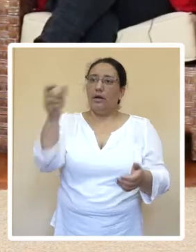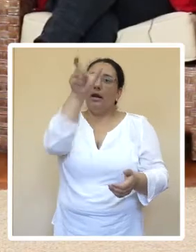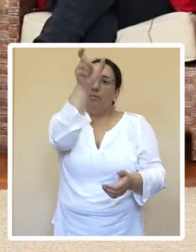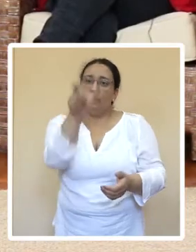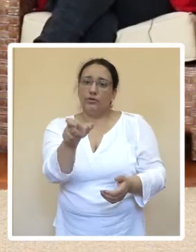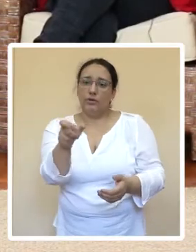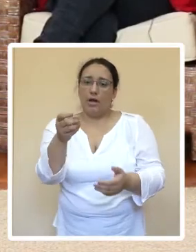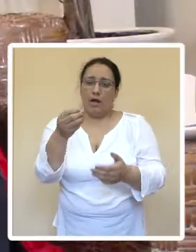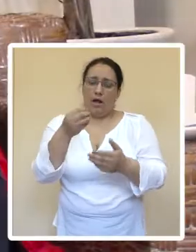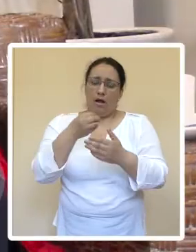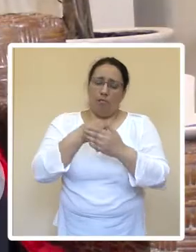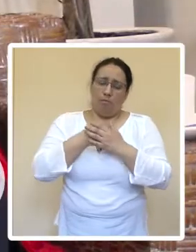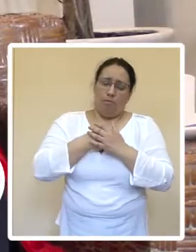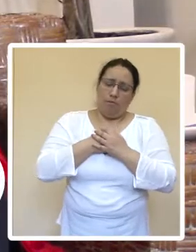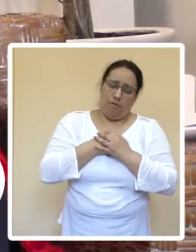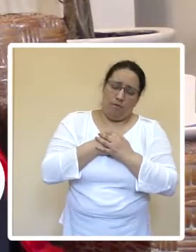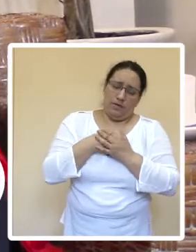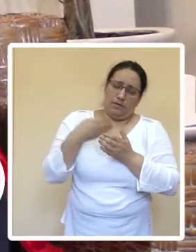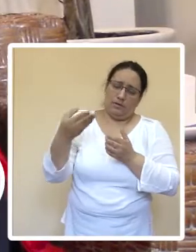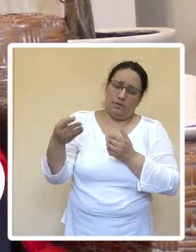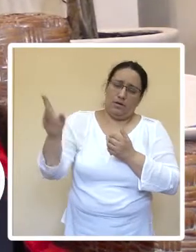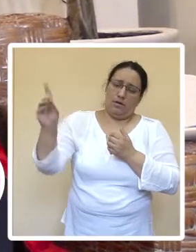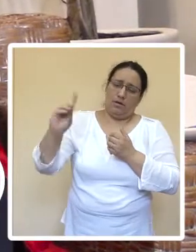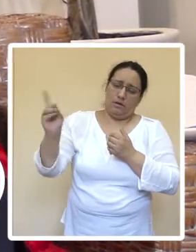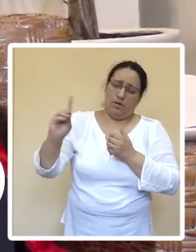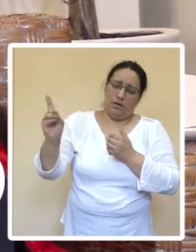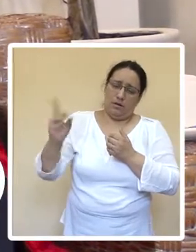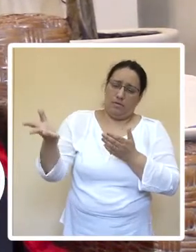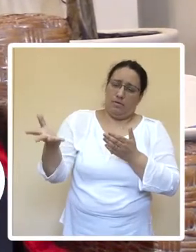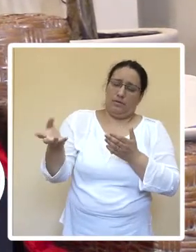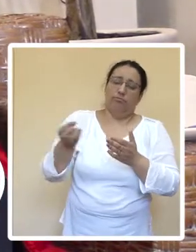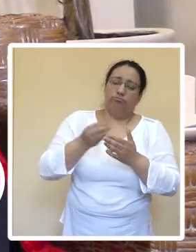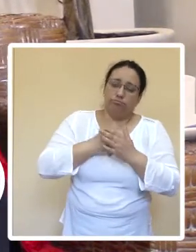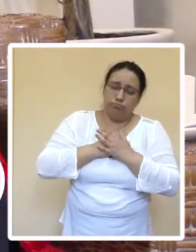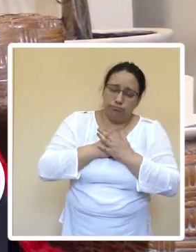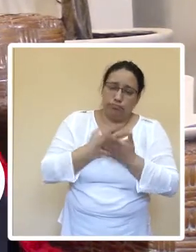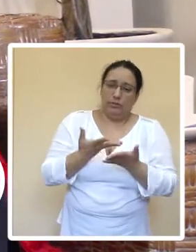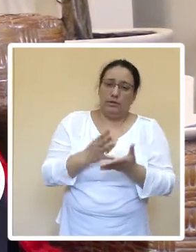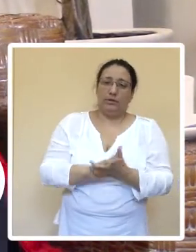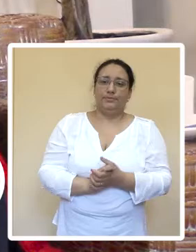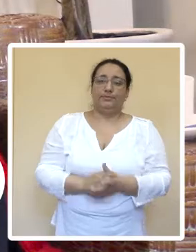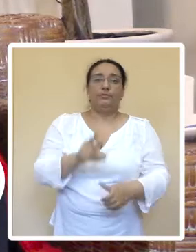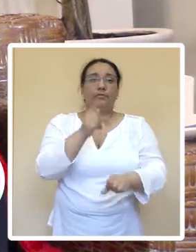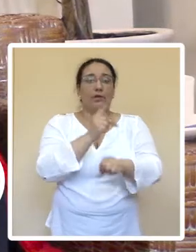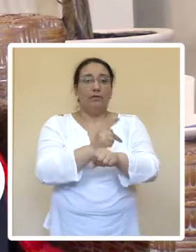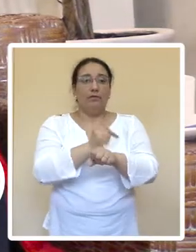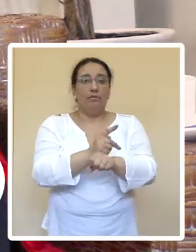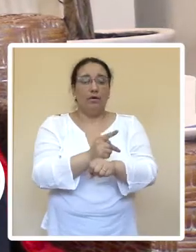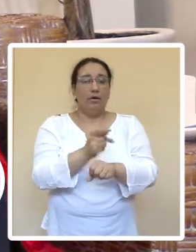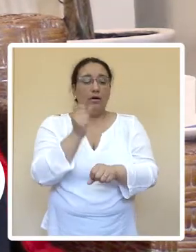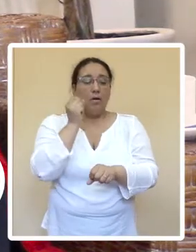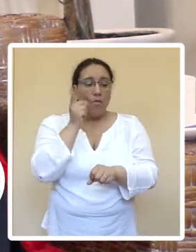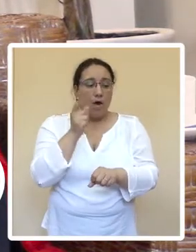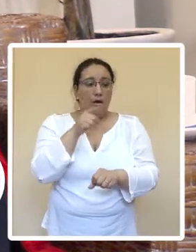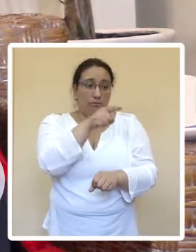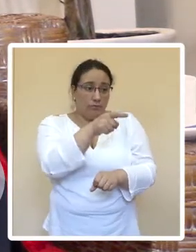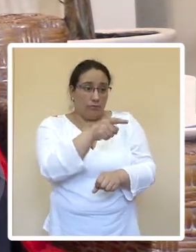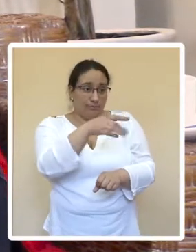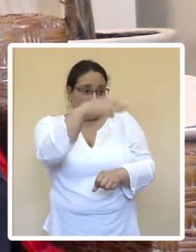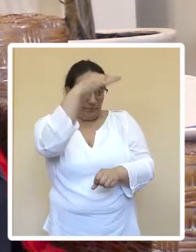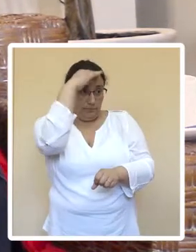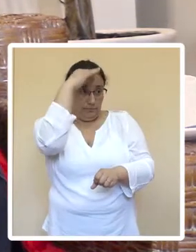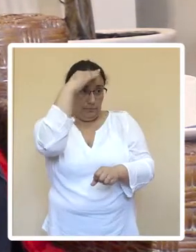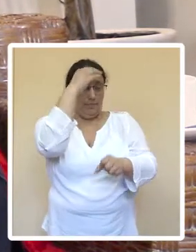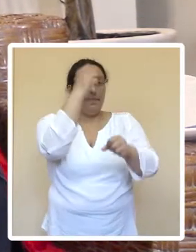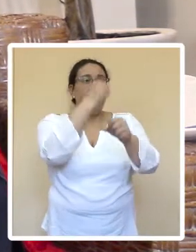es la victimización que se hace a las personas con discapacidad. Bárbara, ¿cuál ha sido tu experiencia de trabajar con